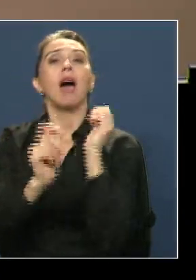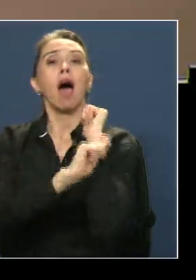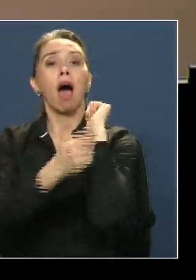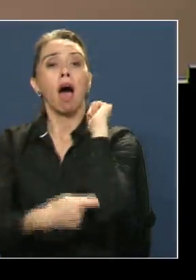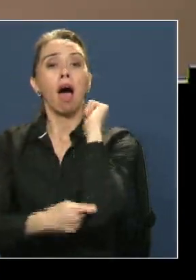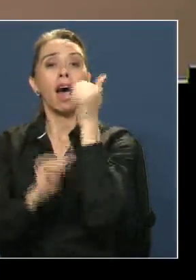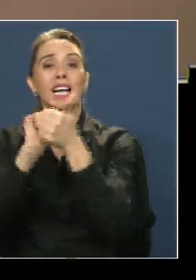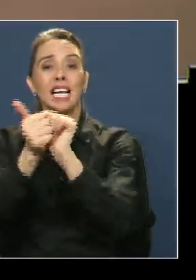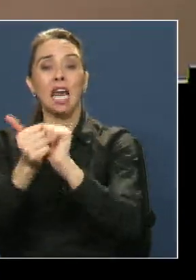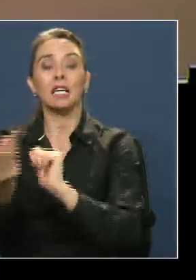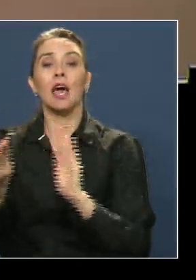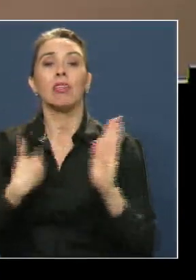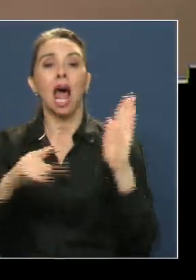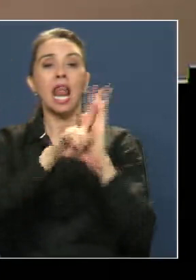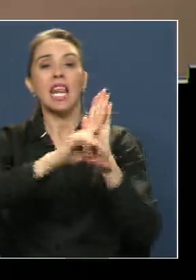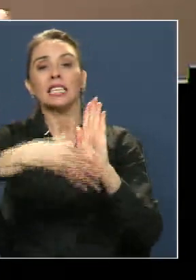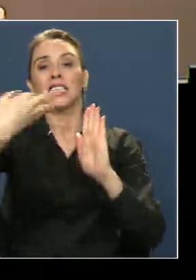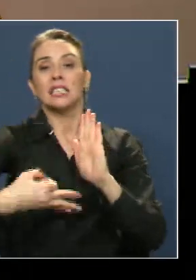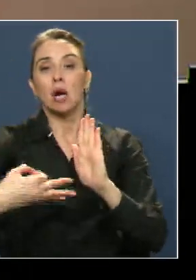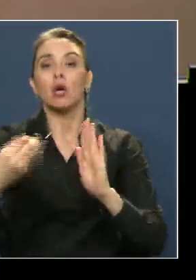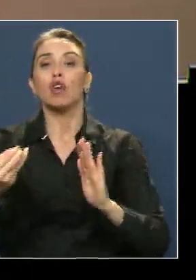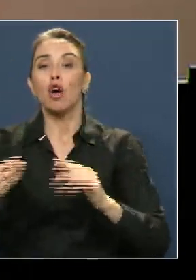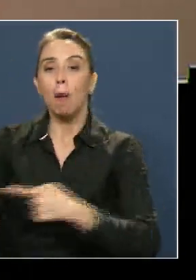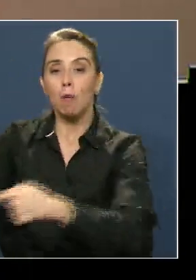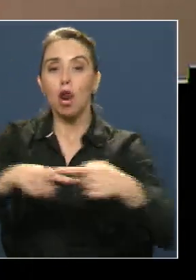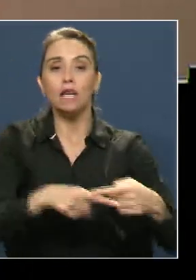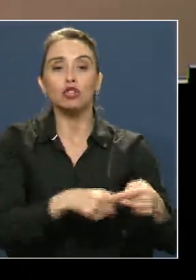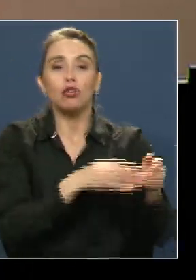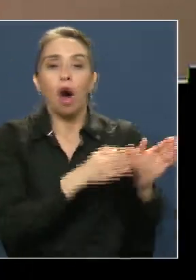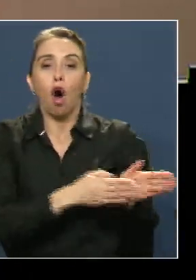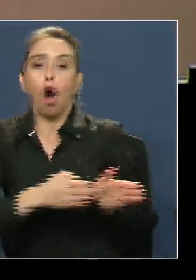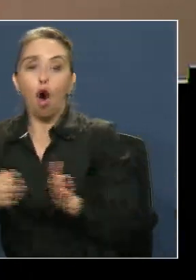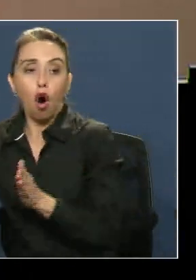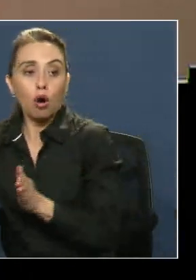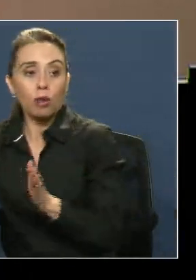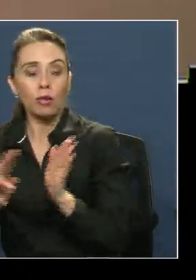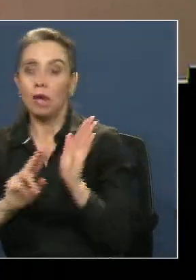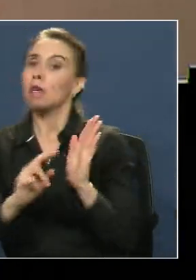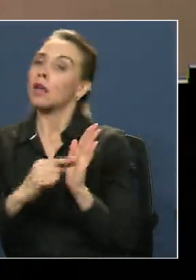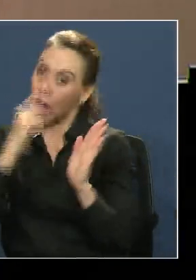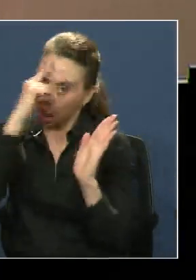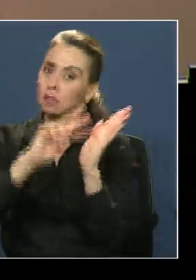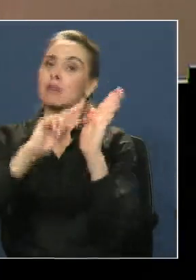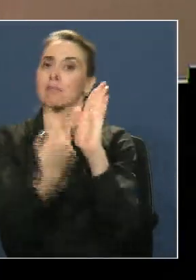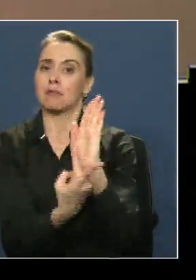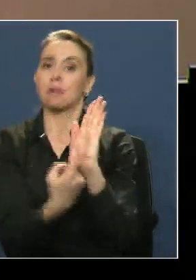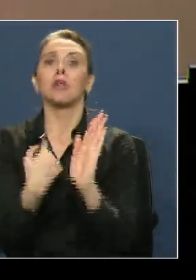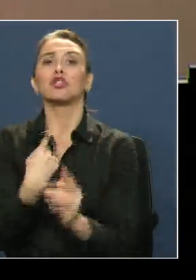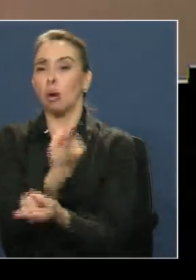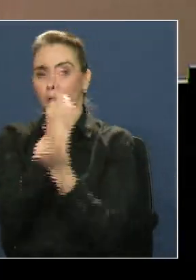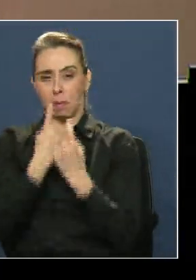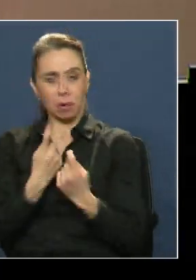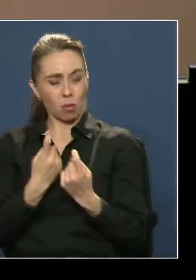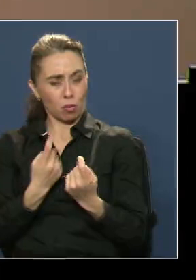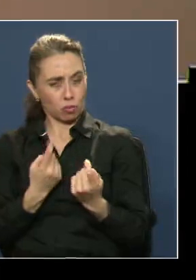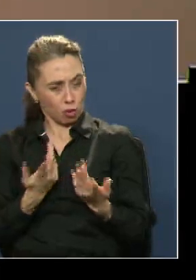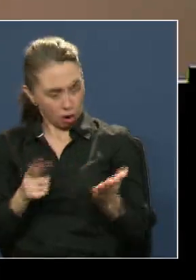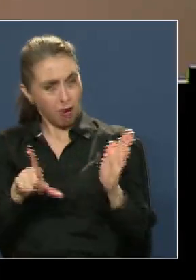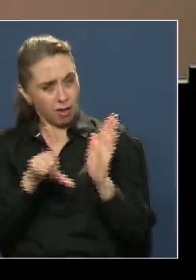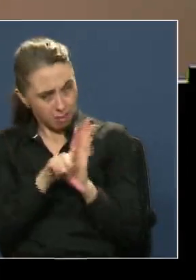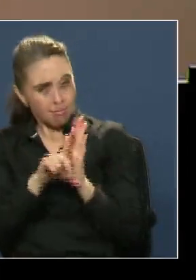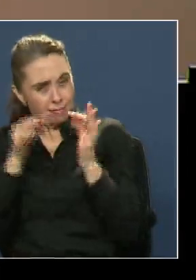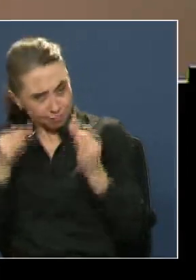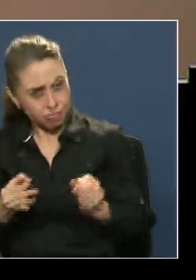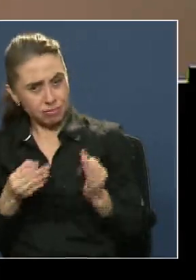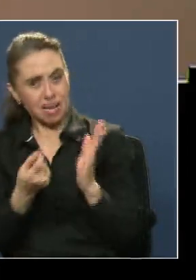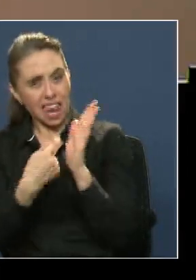con la certeza jurídica y en cómo la sociedad se ordena. Yo me pregunto, ¿no es legítimo en esta